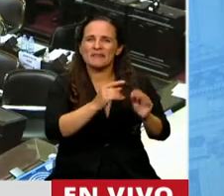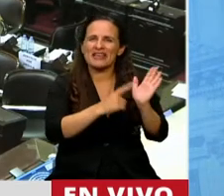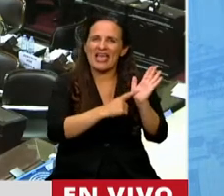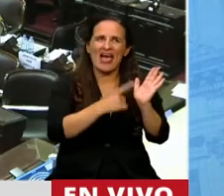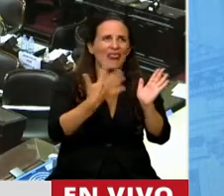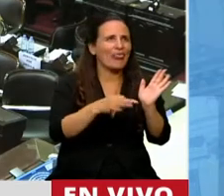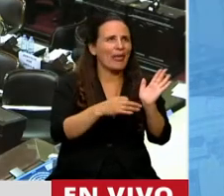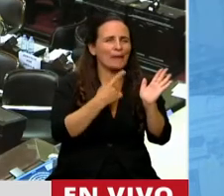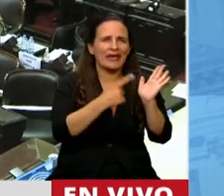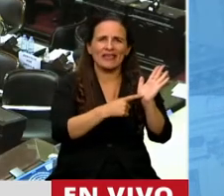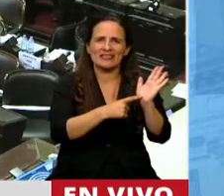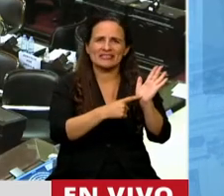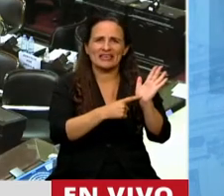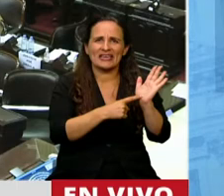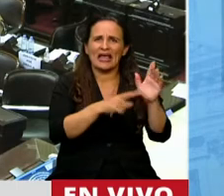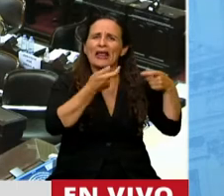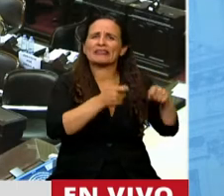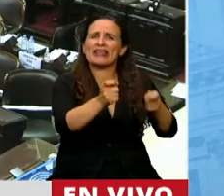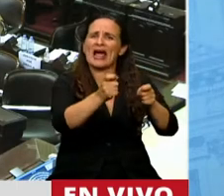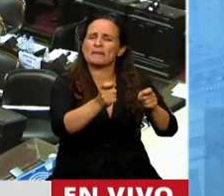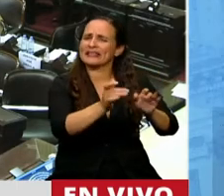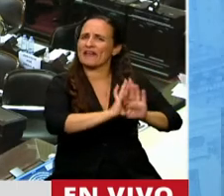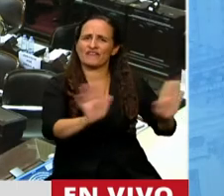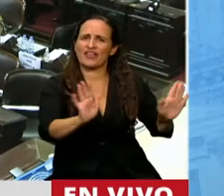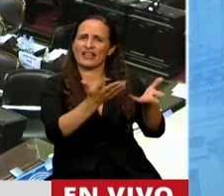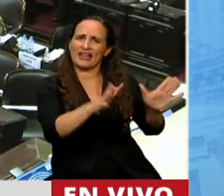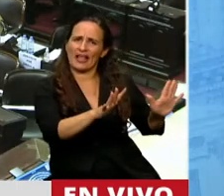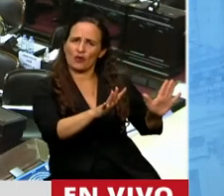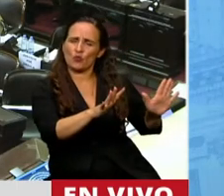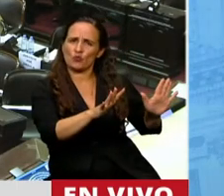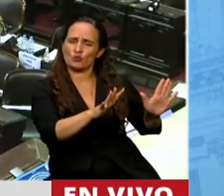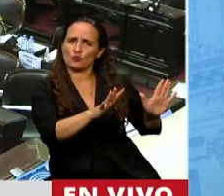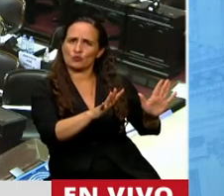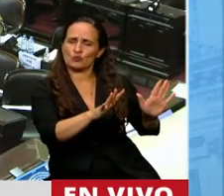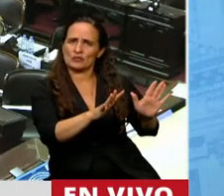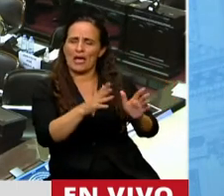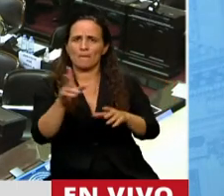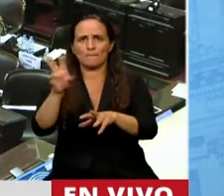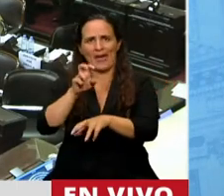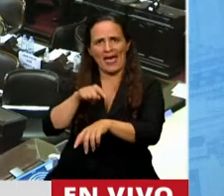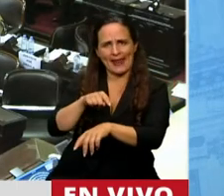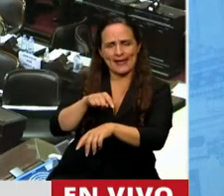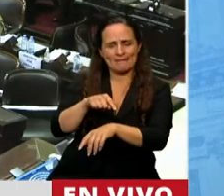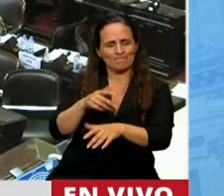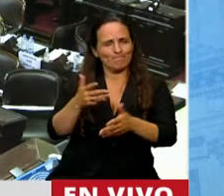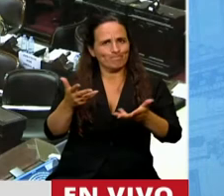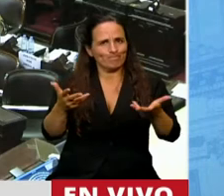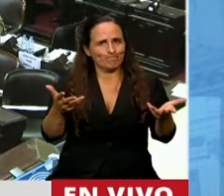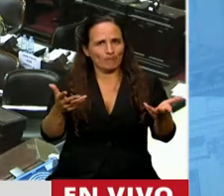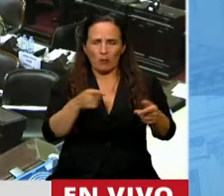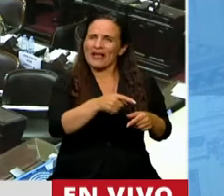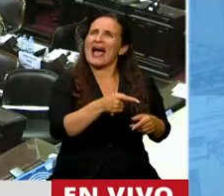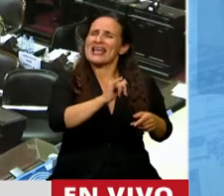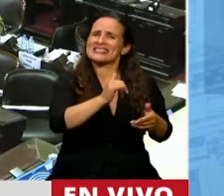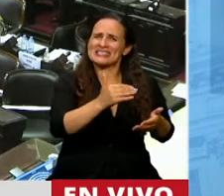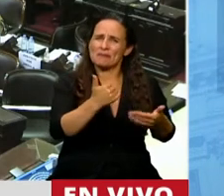tener que renunciar a las acciones en trámite o a tramitarse, y que entonces este beneficio, más que un beneficio,